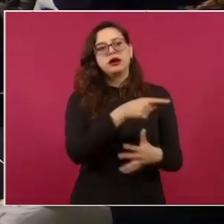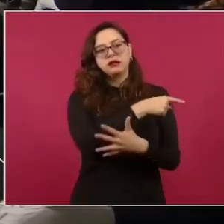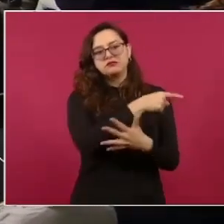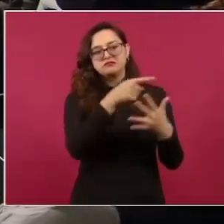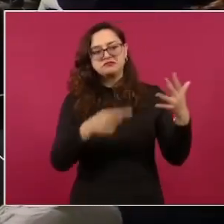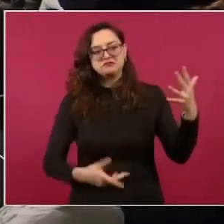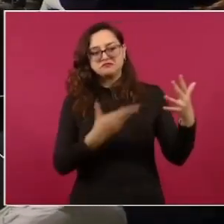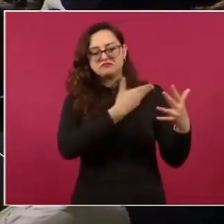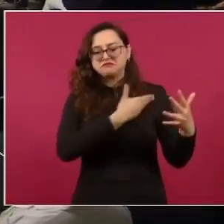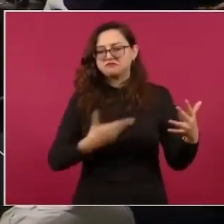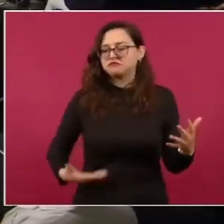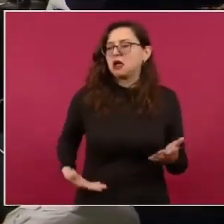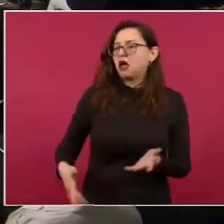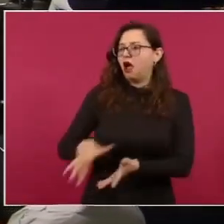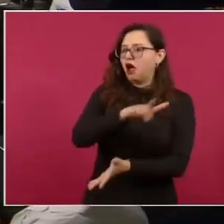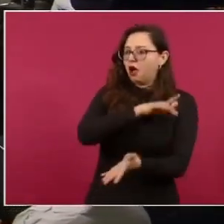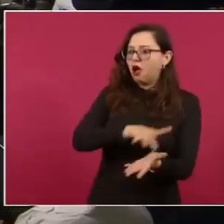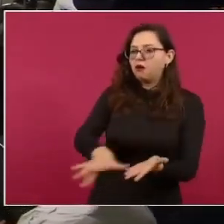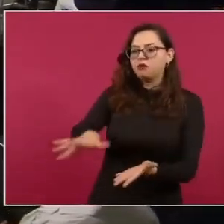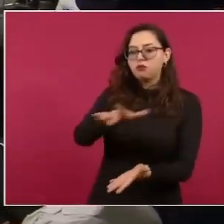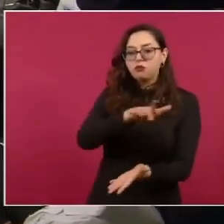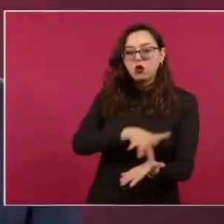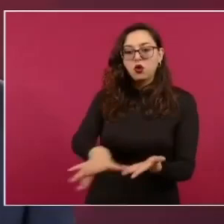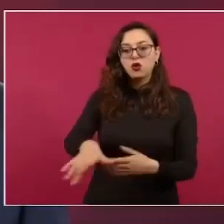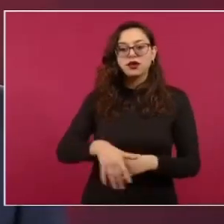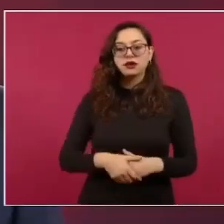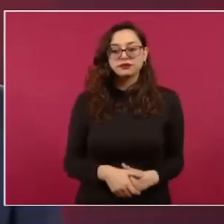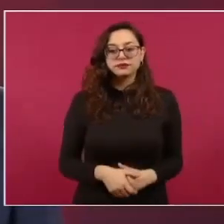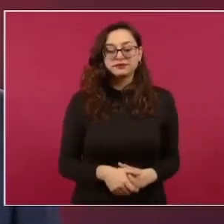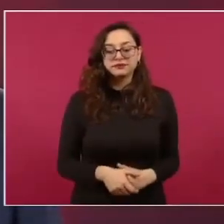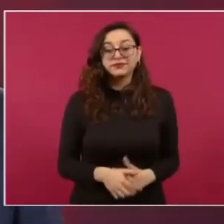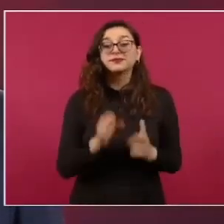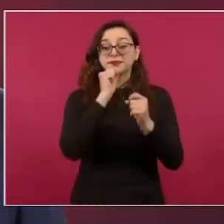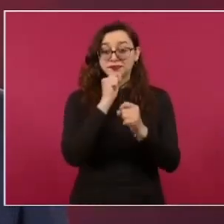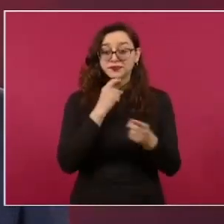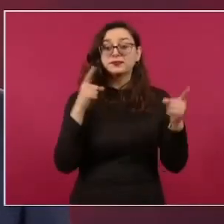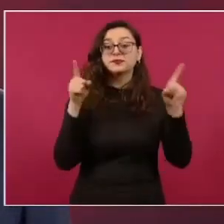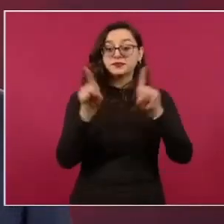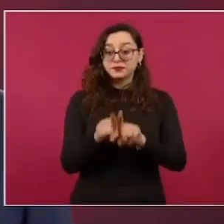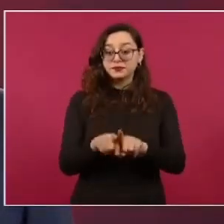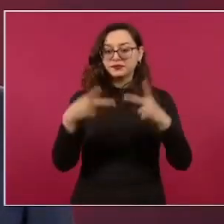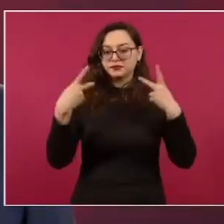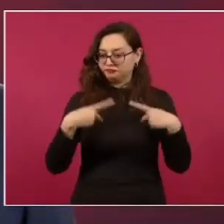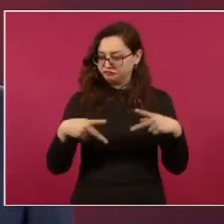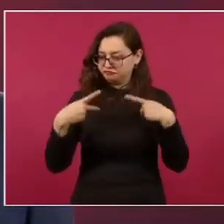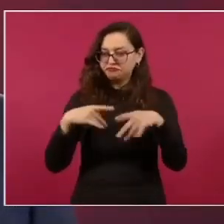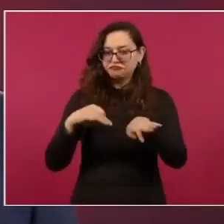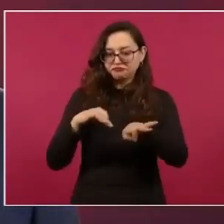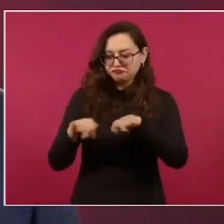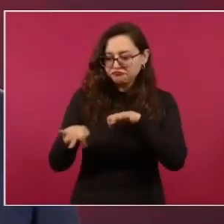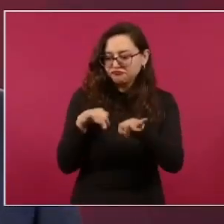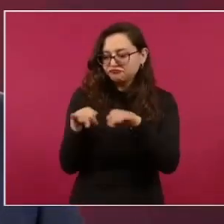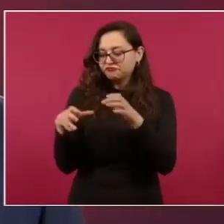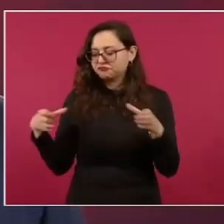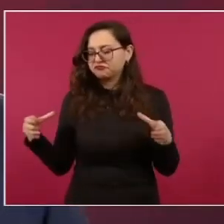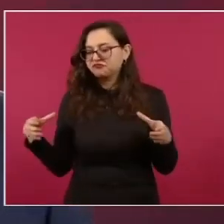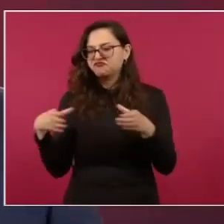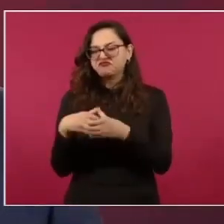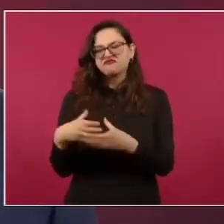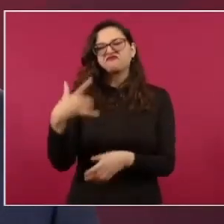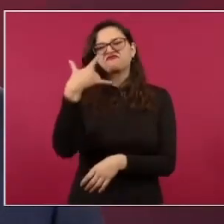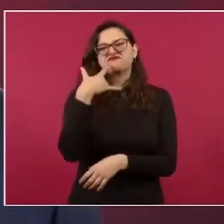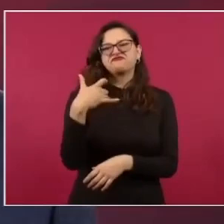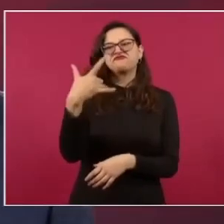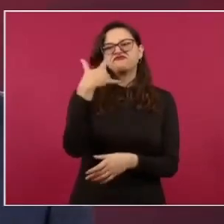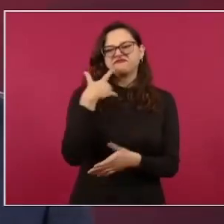así como de un grupo de trabajadores organizados quienes a través de décadas de lucha lograron hacer realidad el